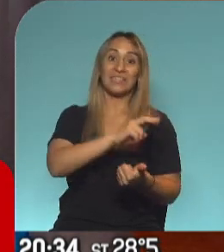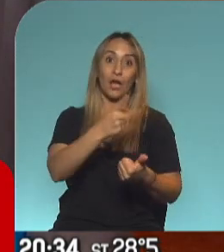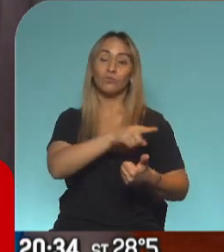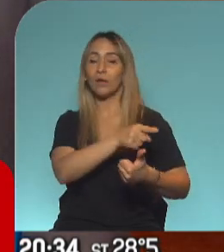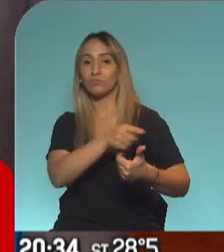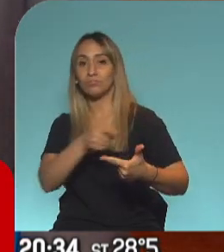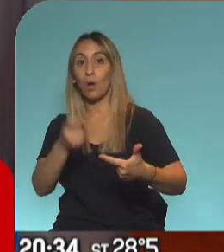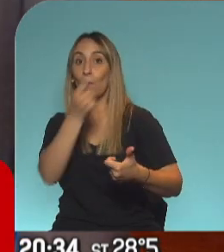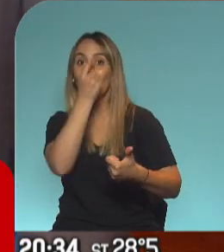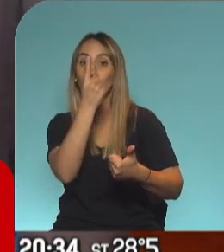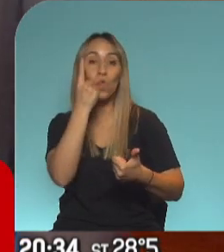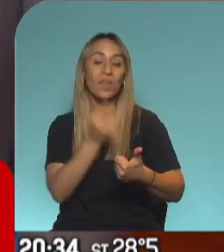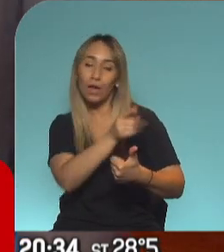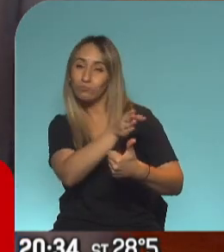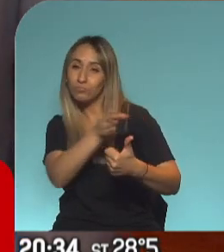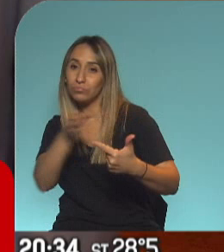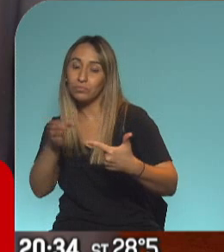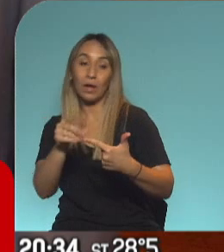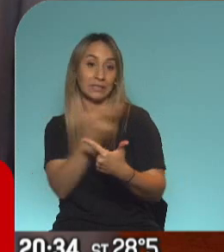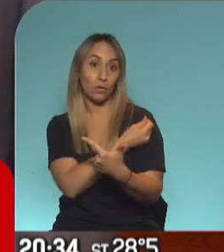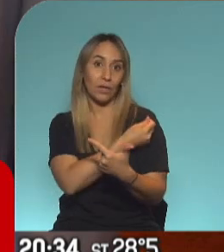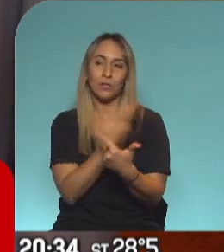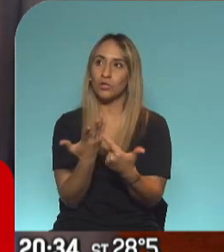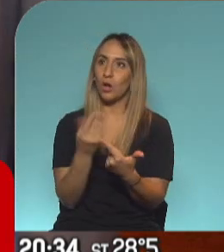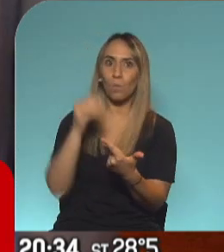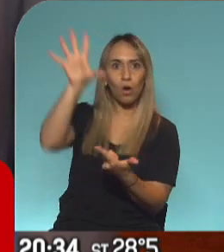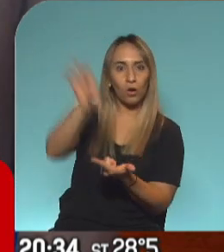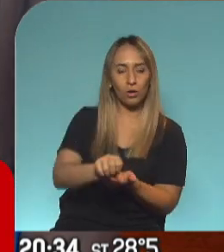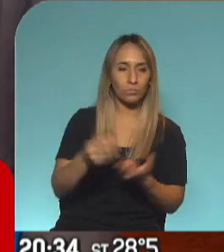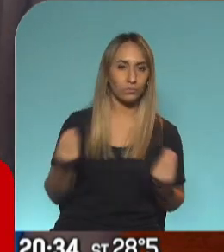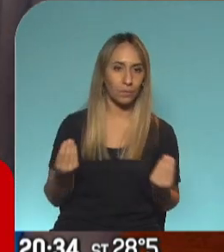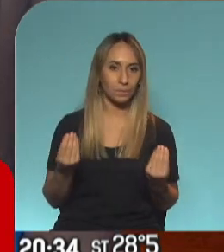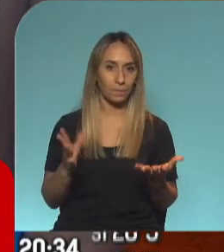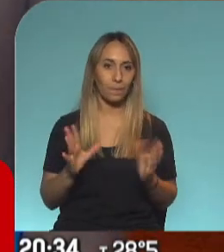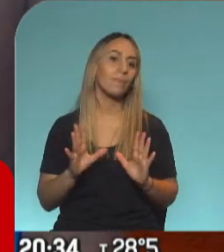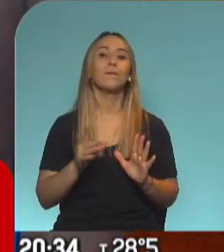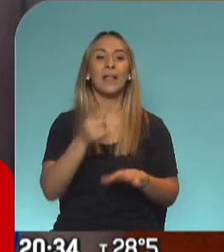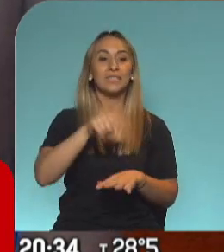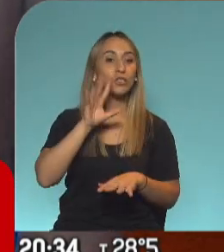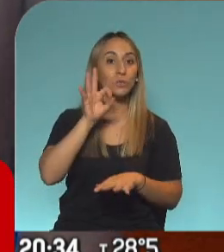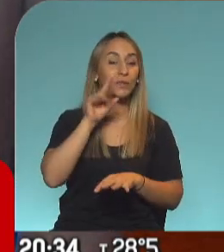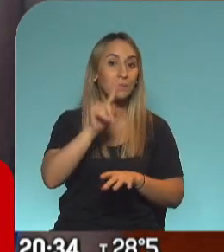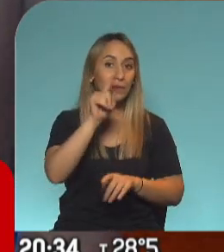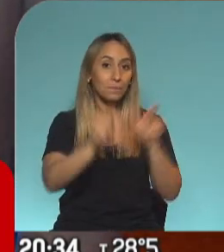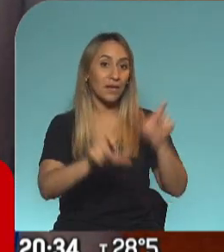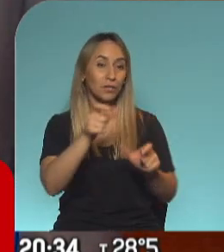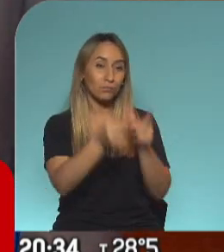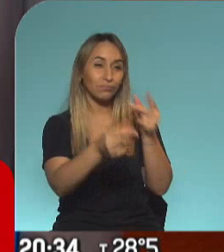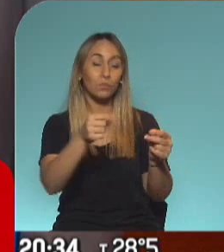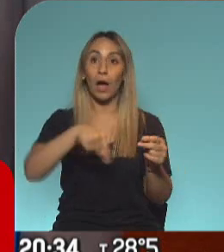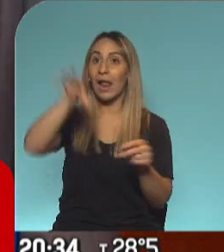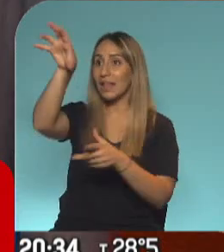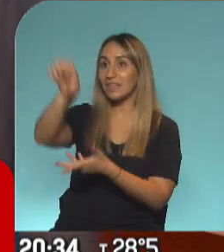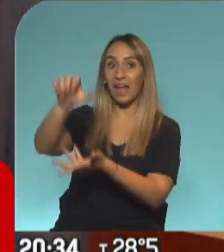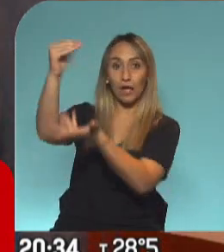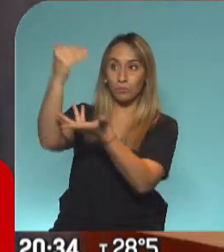programado, en esa cantidad de días, bueno, sería para 150.000 personas, finalmente lo que está llegando, estas 300.000 dosis que están llegando aquí a la